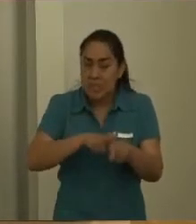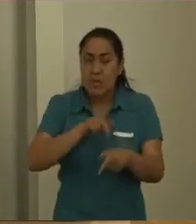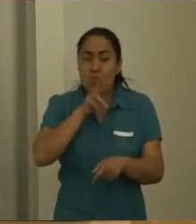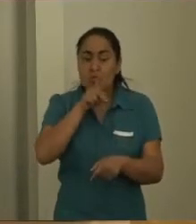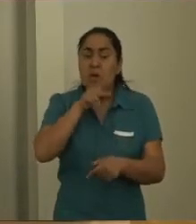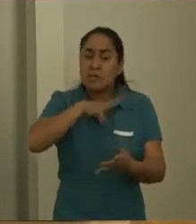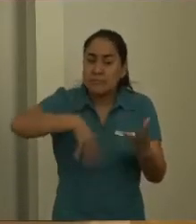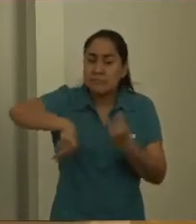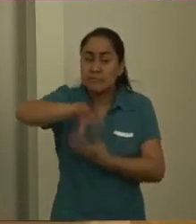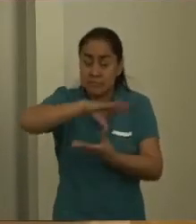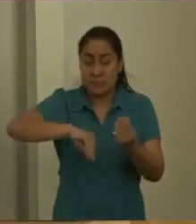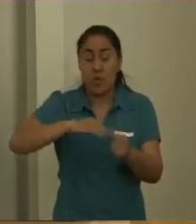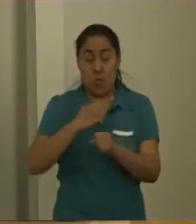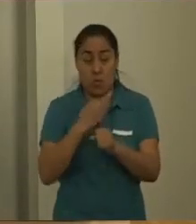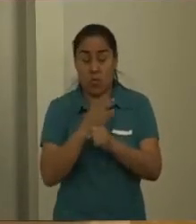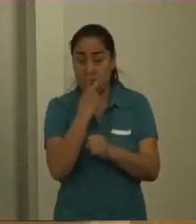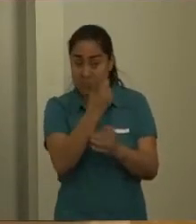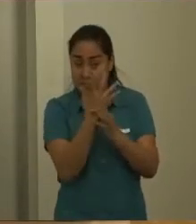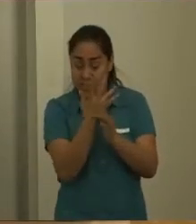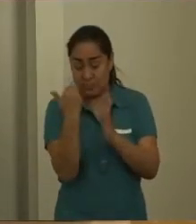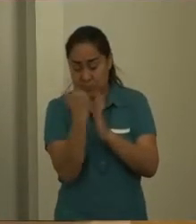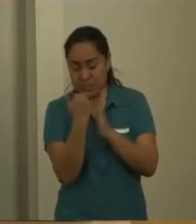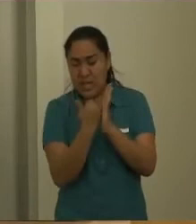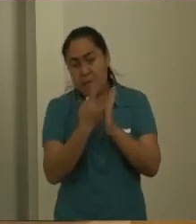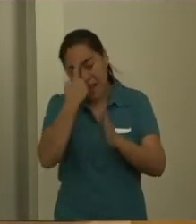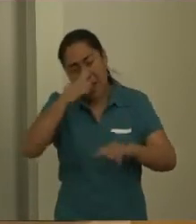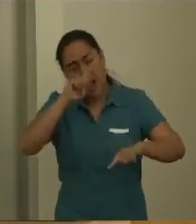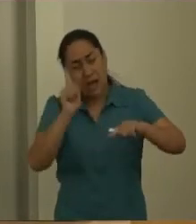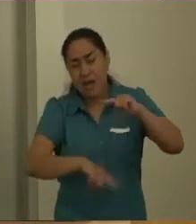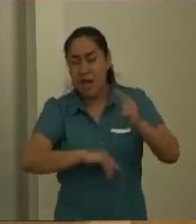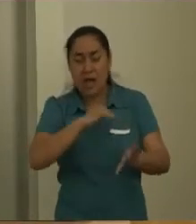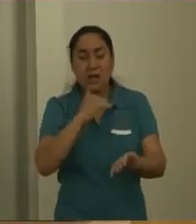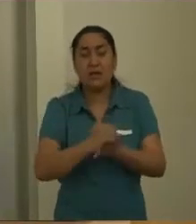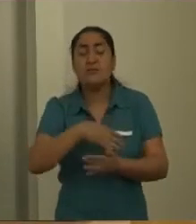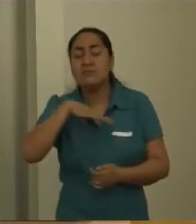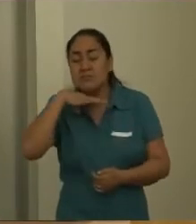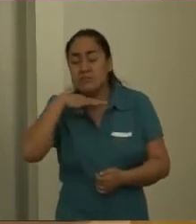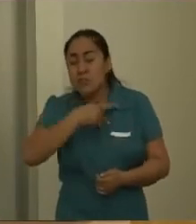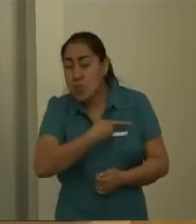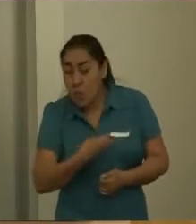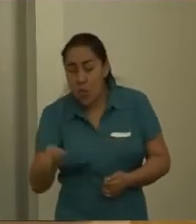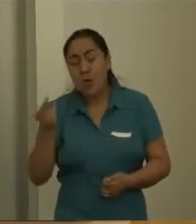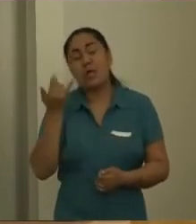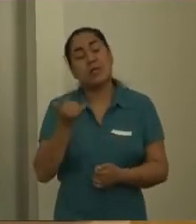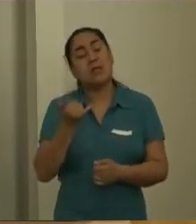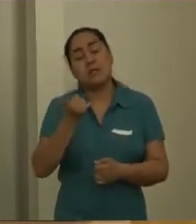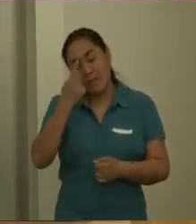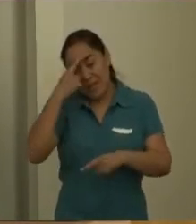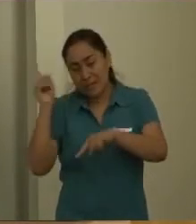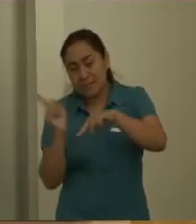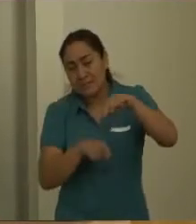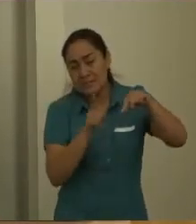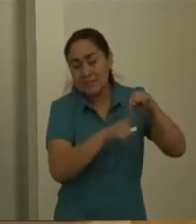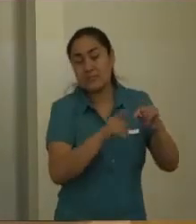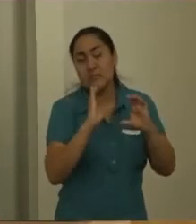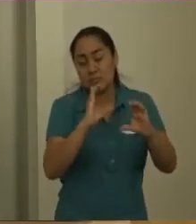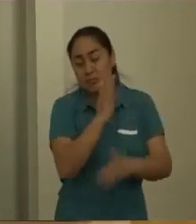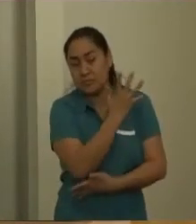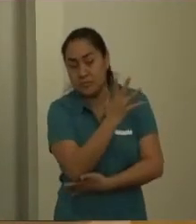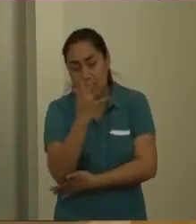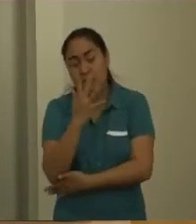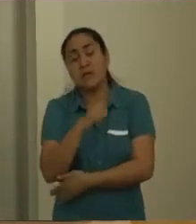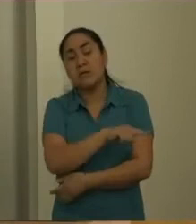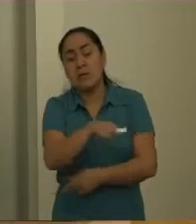y una agenda que apunta a poner fin a la pobreza y proteger el medio ambiente y garantizar que todas las personas gocen de